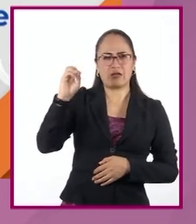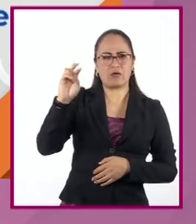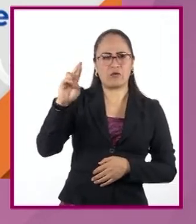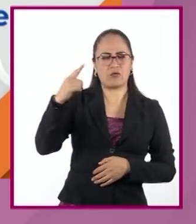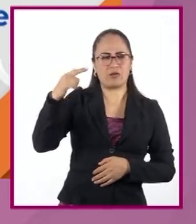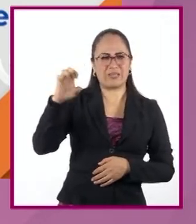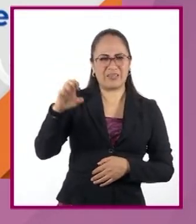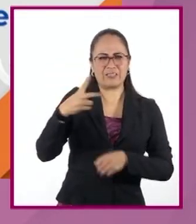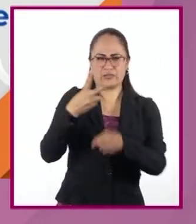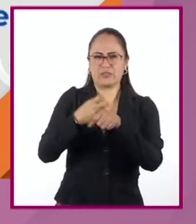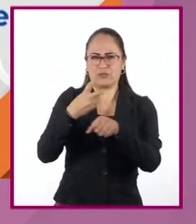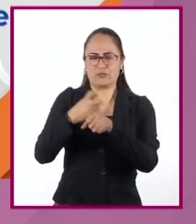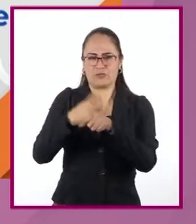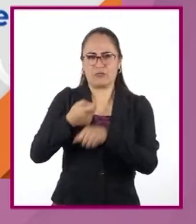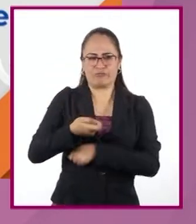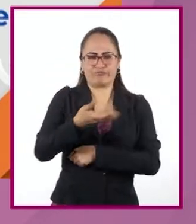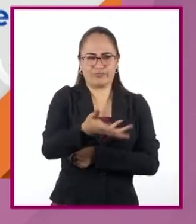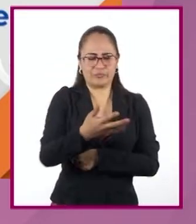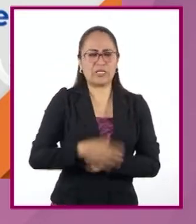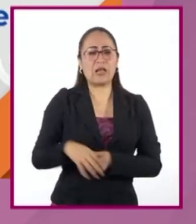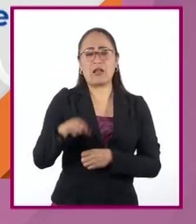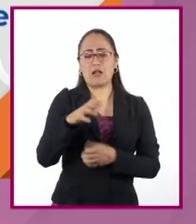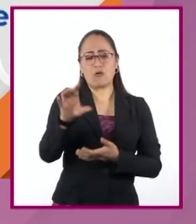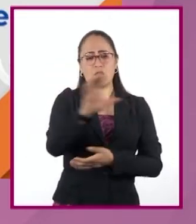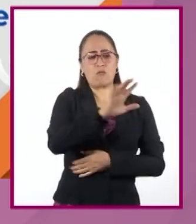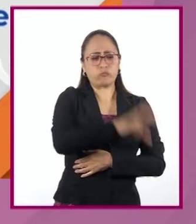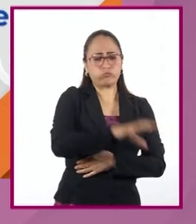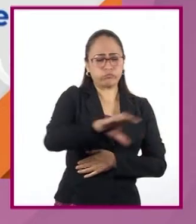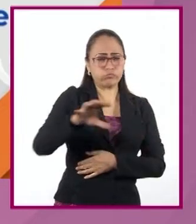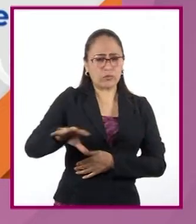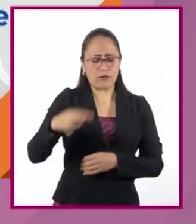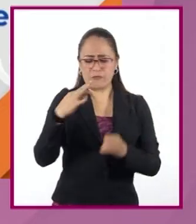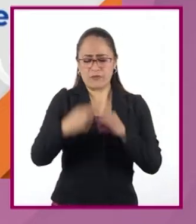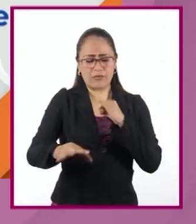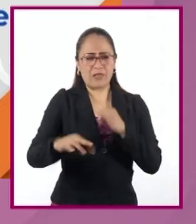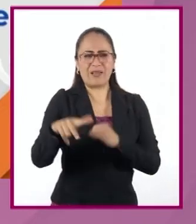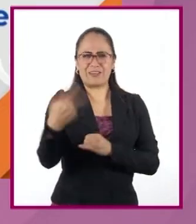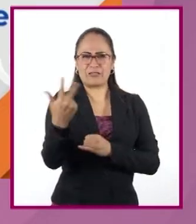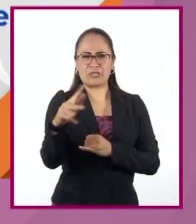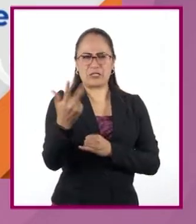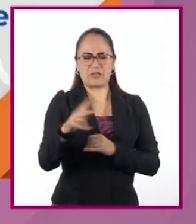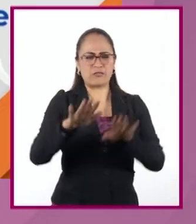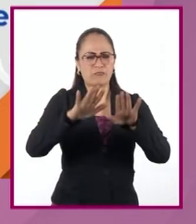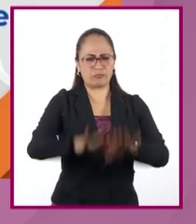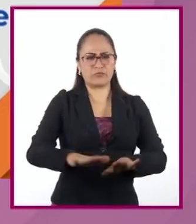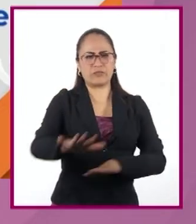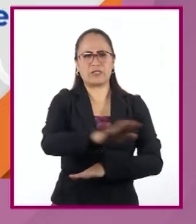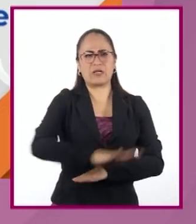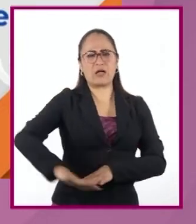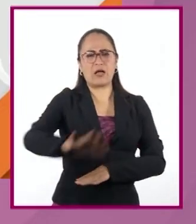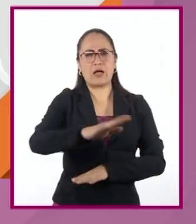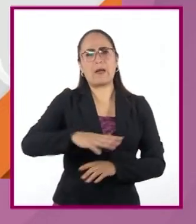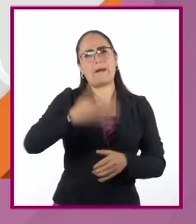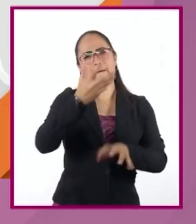Georgia fue la última de las 13 colonias británicas establecidas en América del